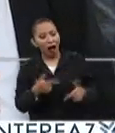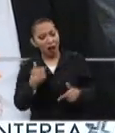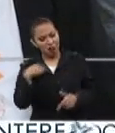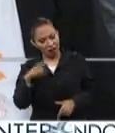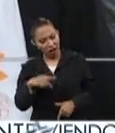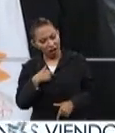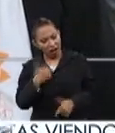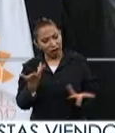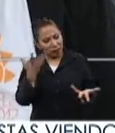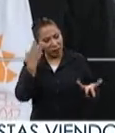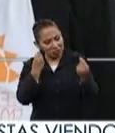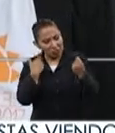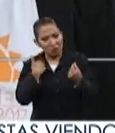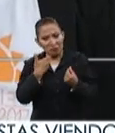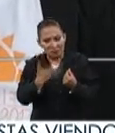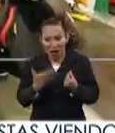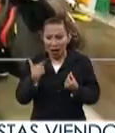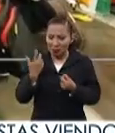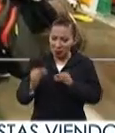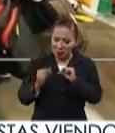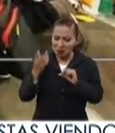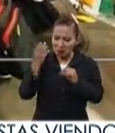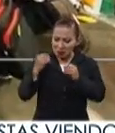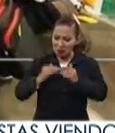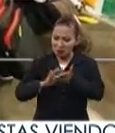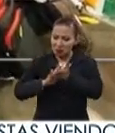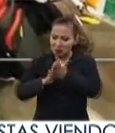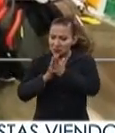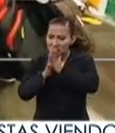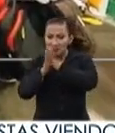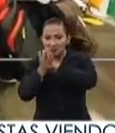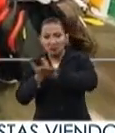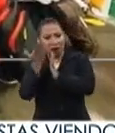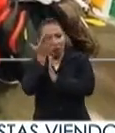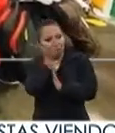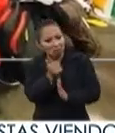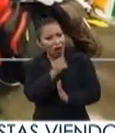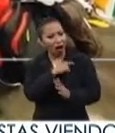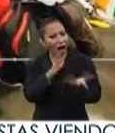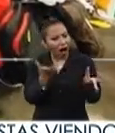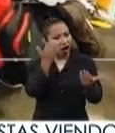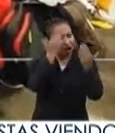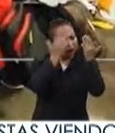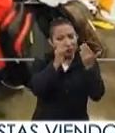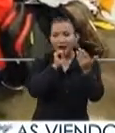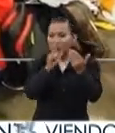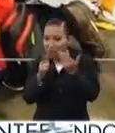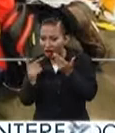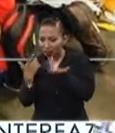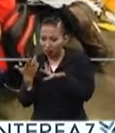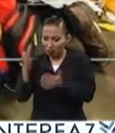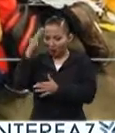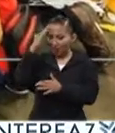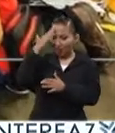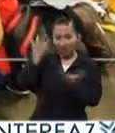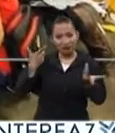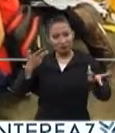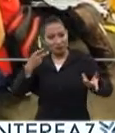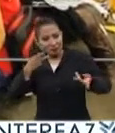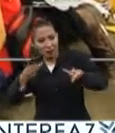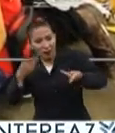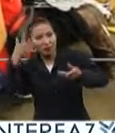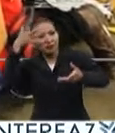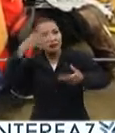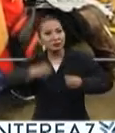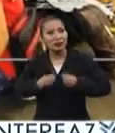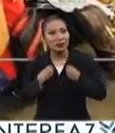en verdad uno está aprendiendo, se está formando, está obteniendo habilidades no solo de conocimiento, sino también de liderazgo, preparación para la